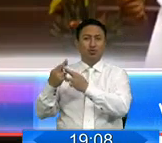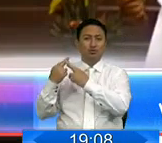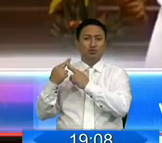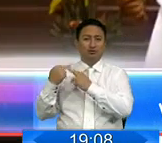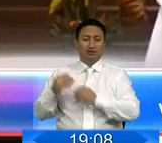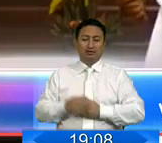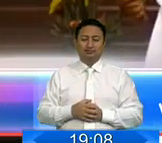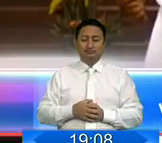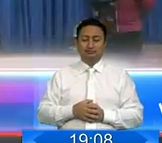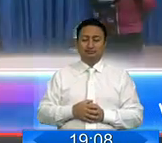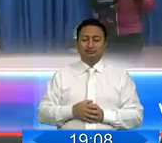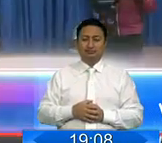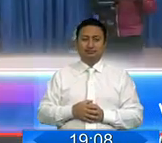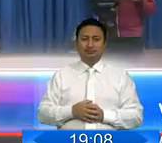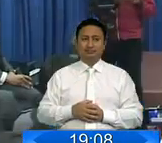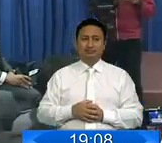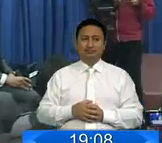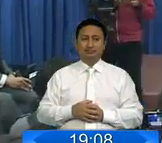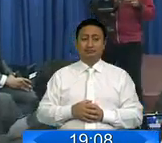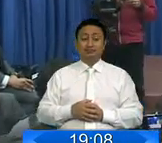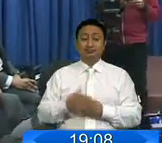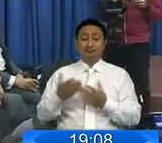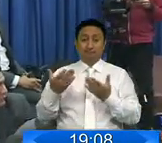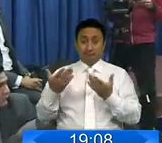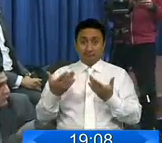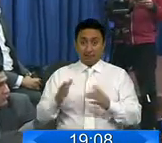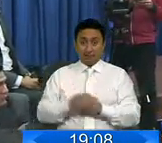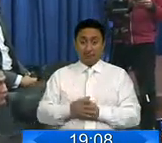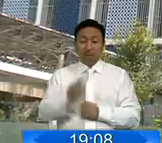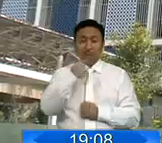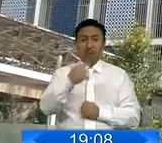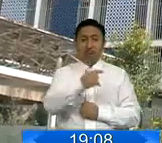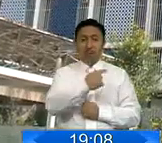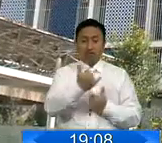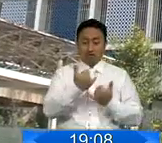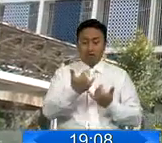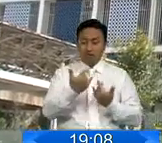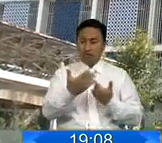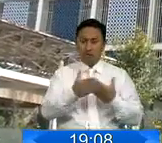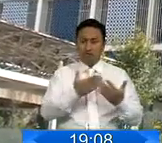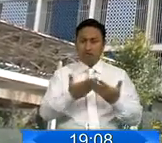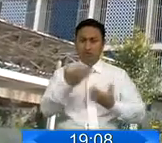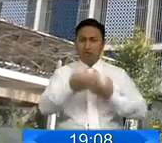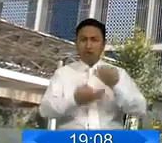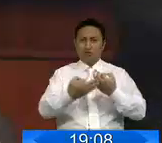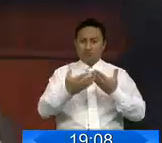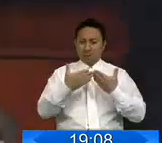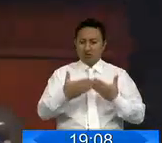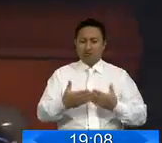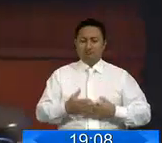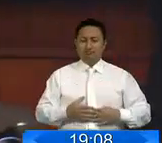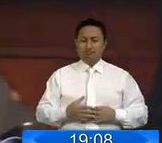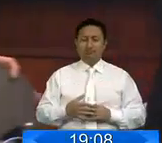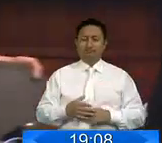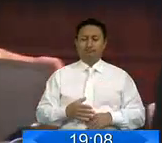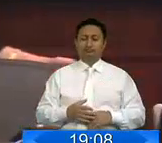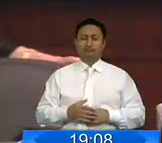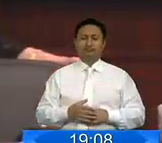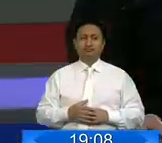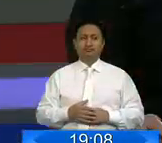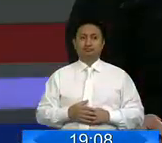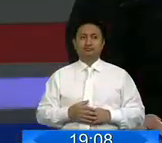responsabilidades que me encargó. Así dispuesta, según ha manifestado, a enfrentar la justicia, informó Héctor